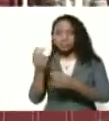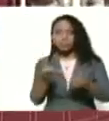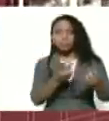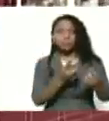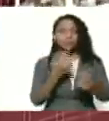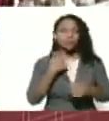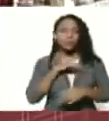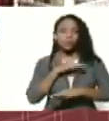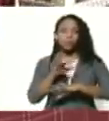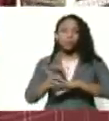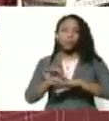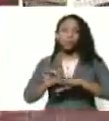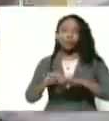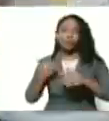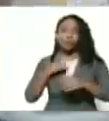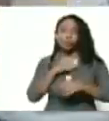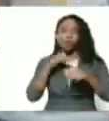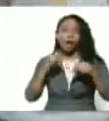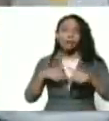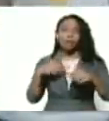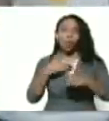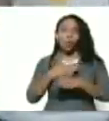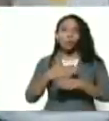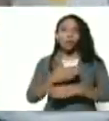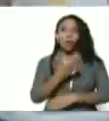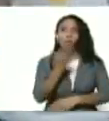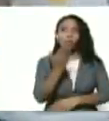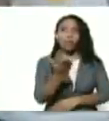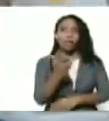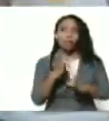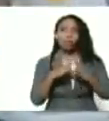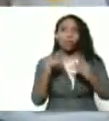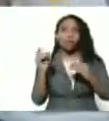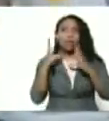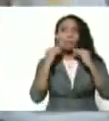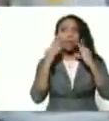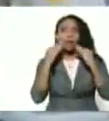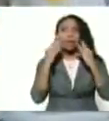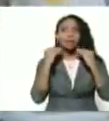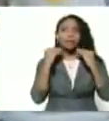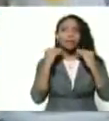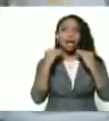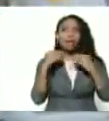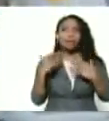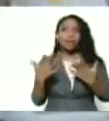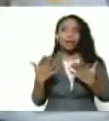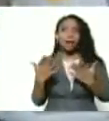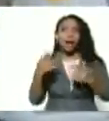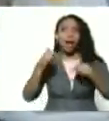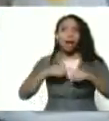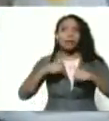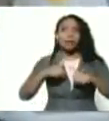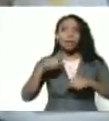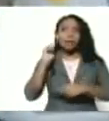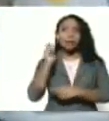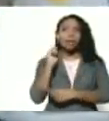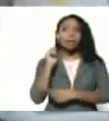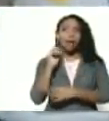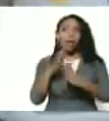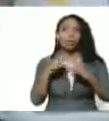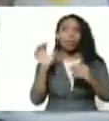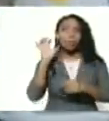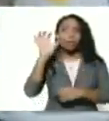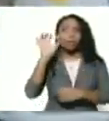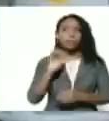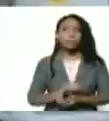nuestro municipio y aquí estamos para compartir con ustedes toda esta experiencia desde aquí de Charallave a todo el